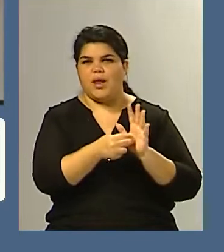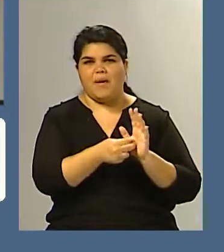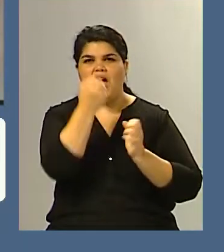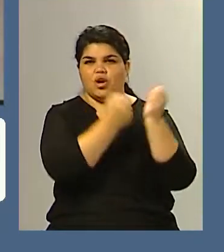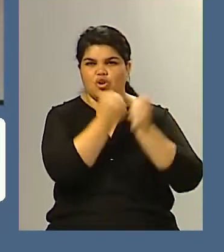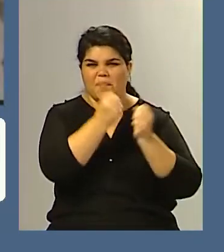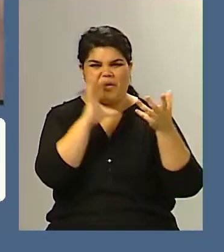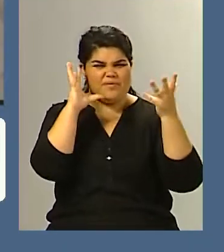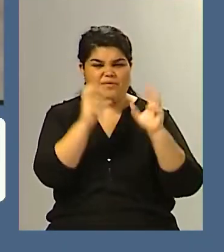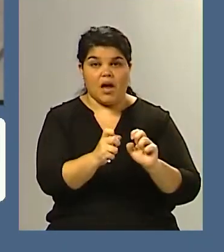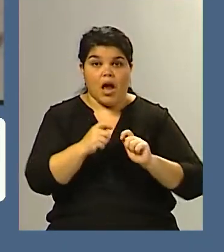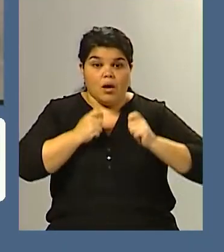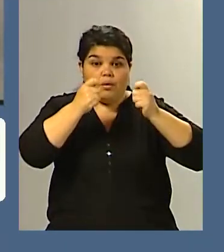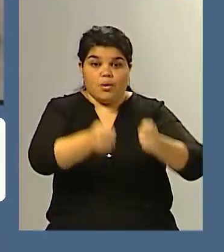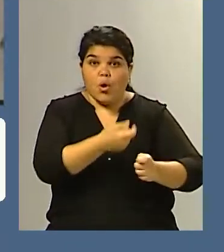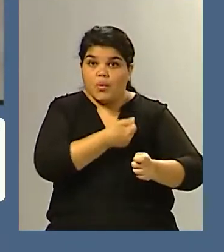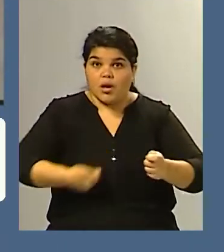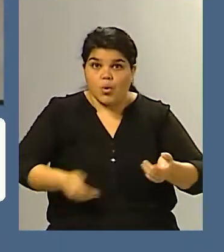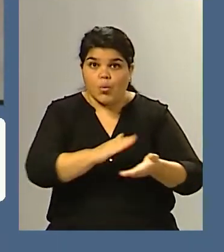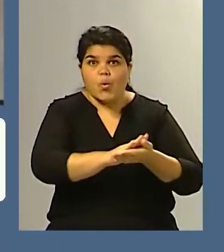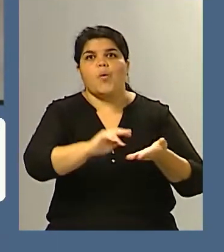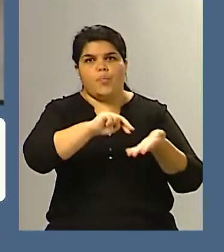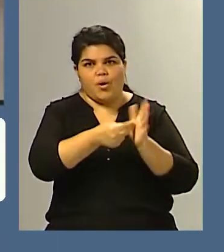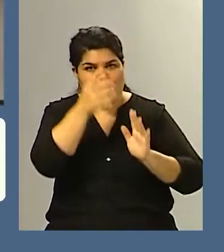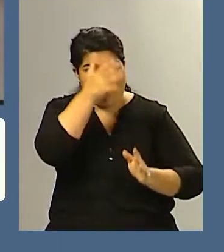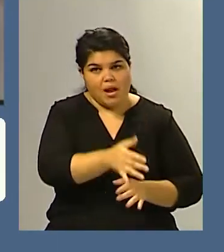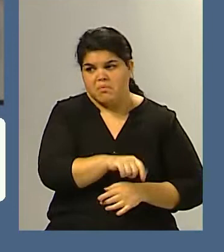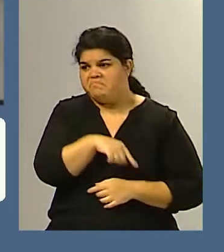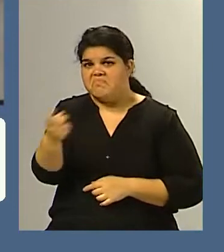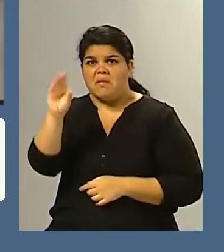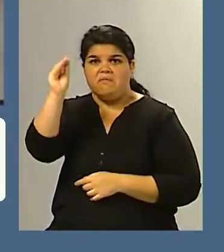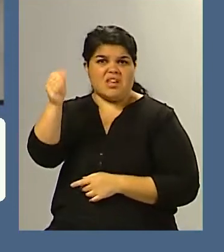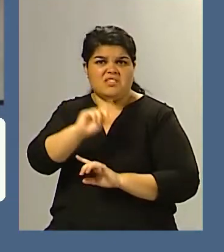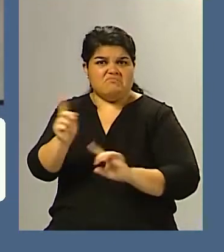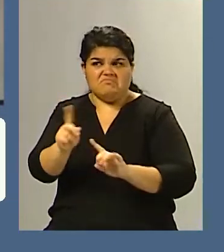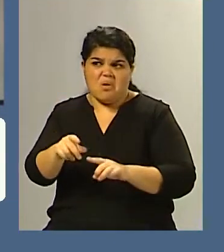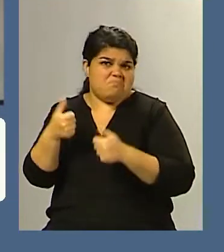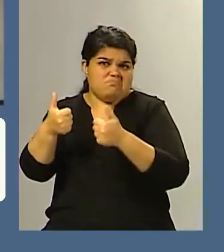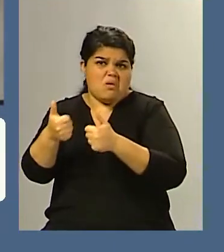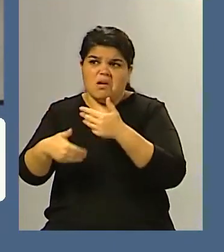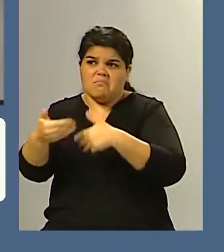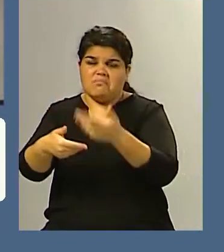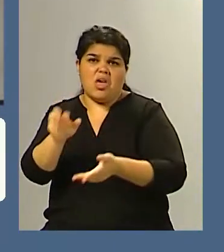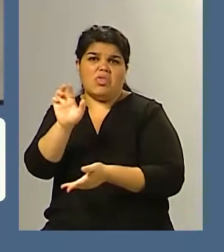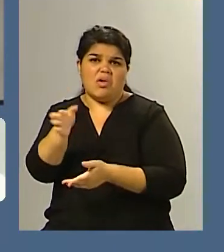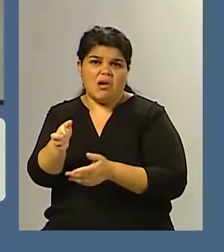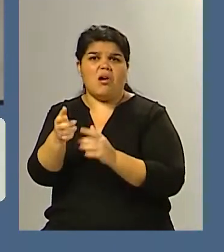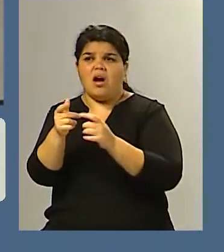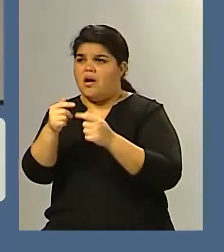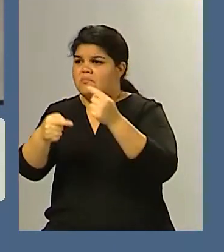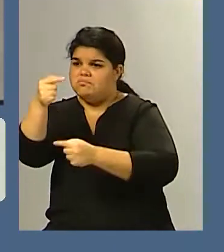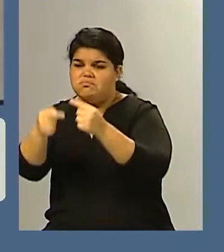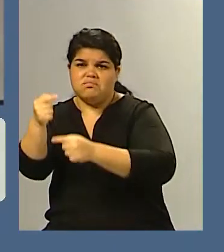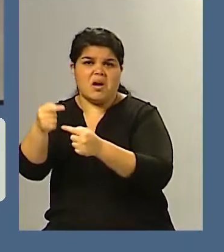crecimiento, registra problemas, pero realmente me parece que hay un cambio de gobierno, inclusive las primeras